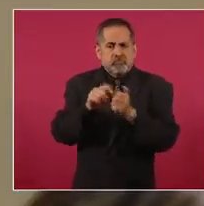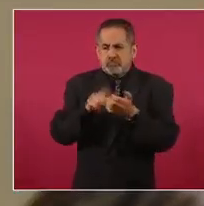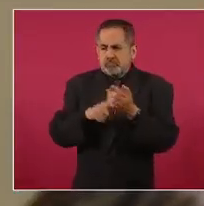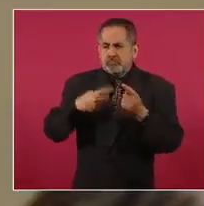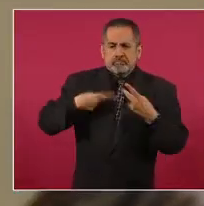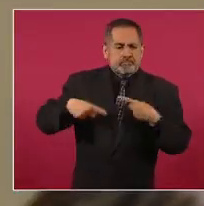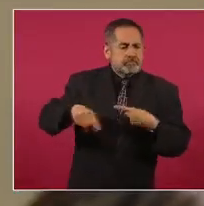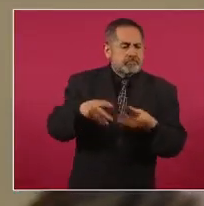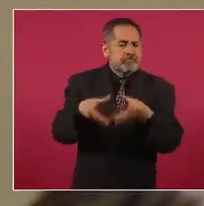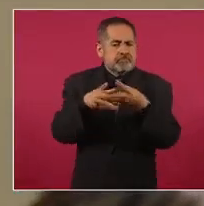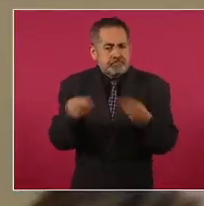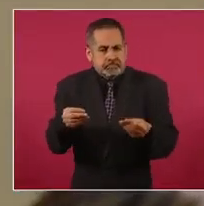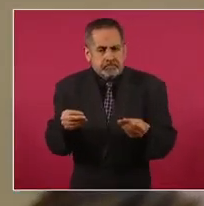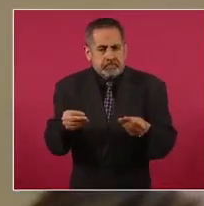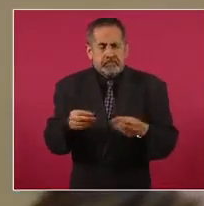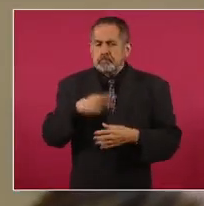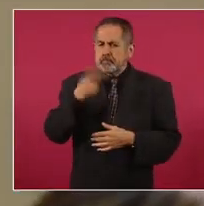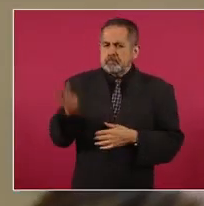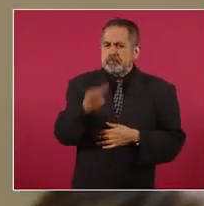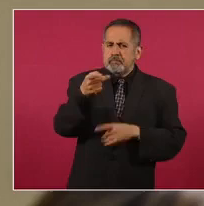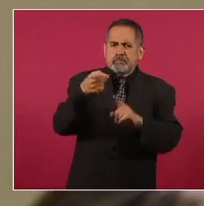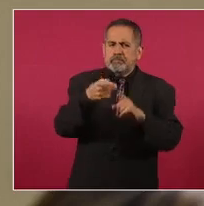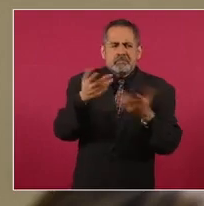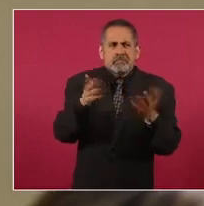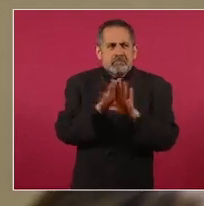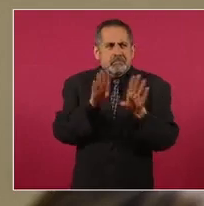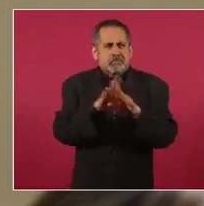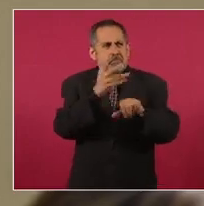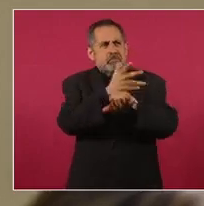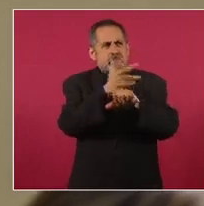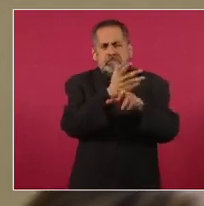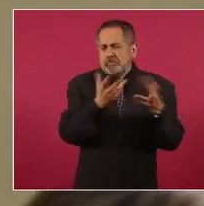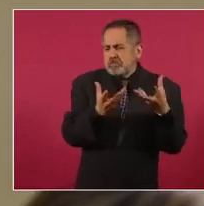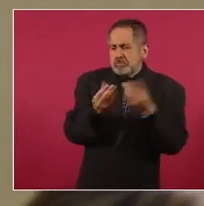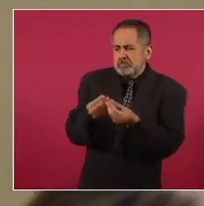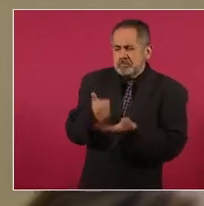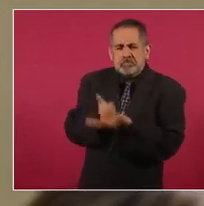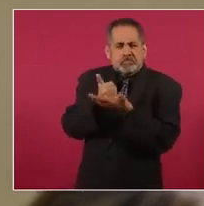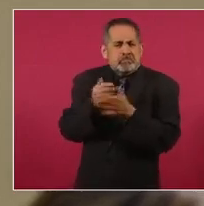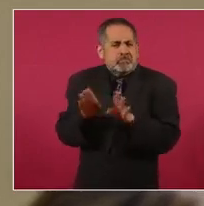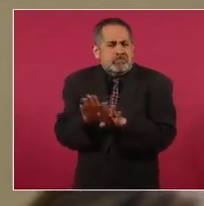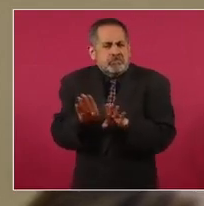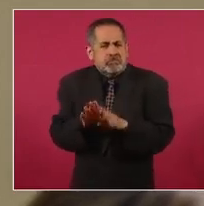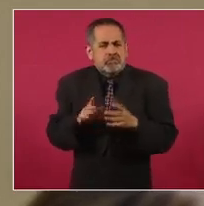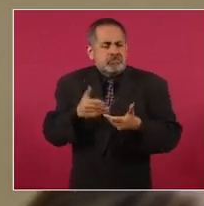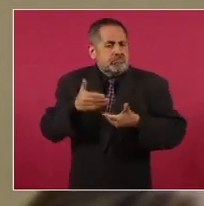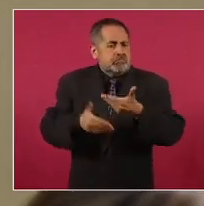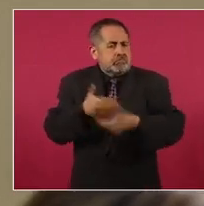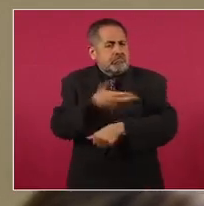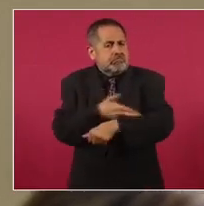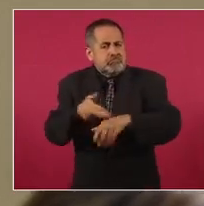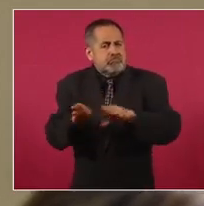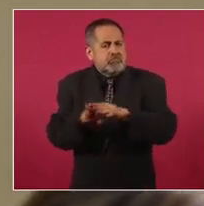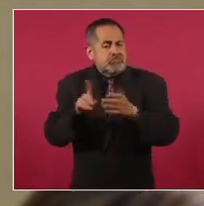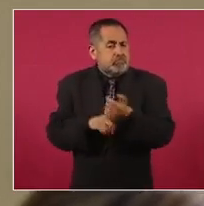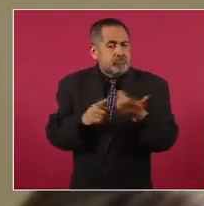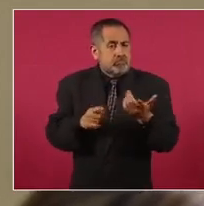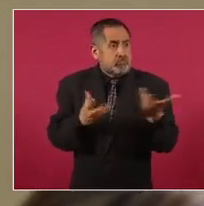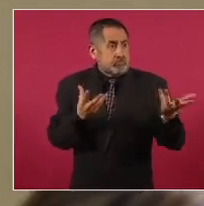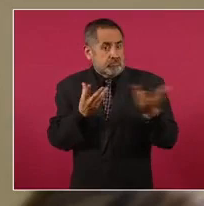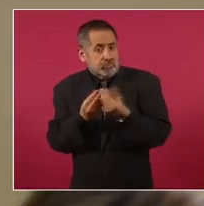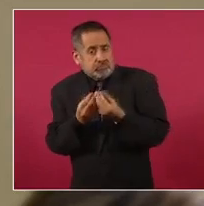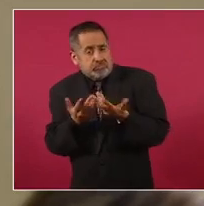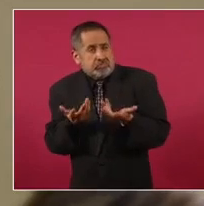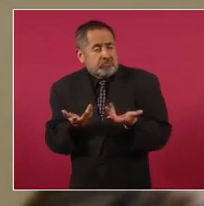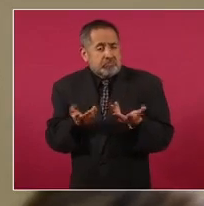desaparecidos. La pregunta sería, ¿qué participación tendrá? ¿Cómo será ese proceso? ¿Será una